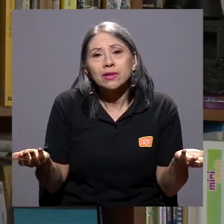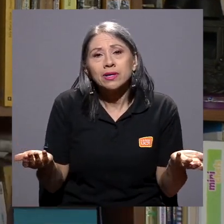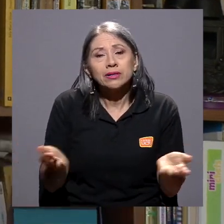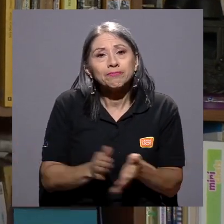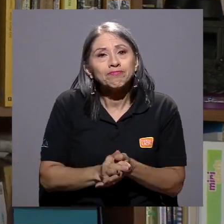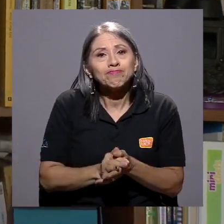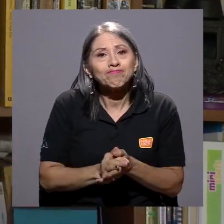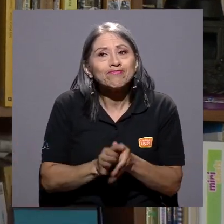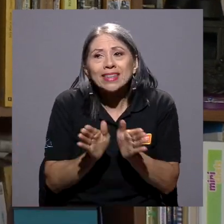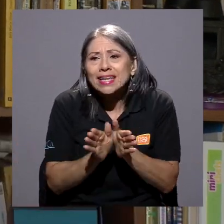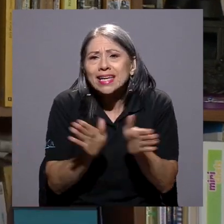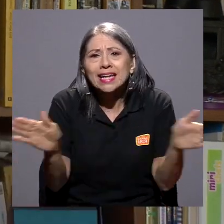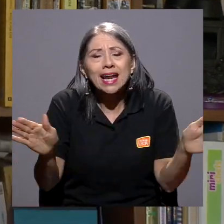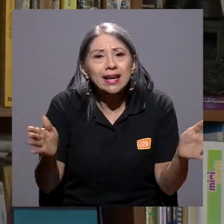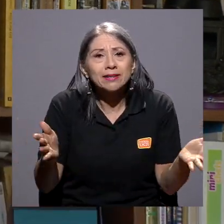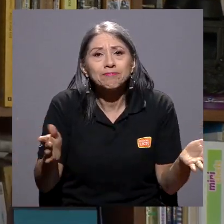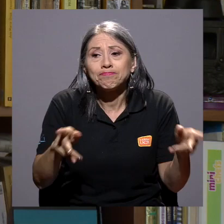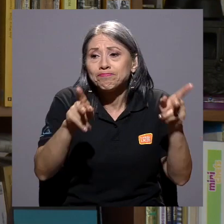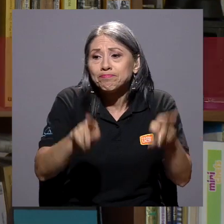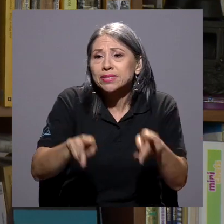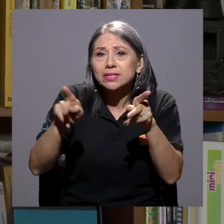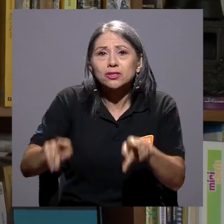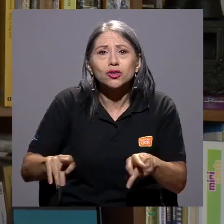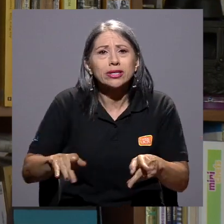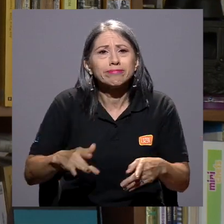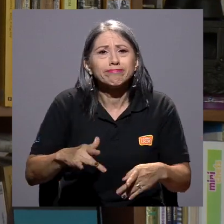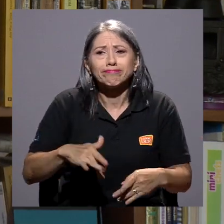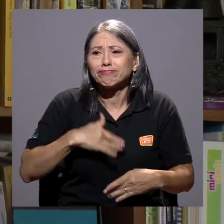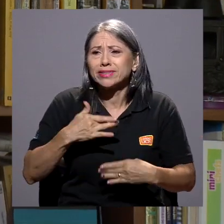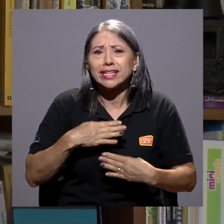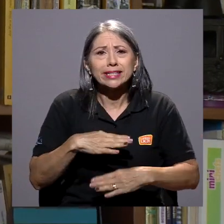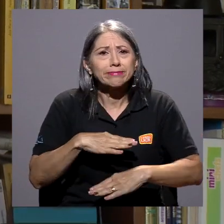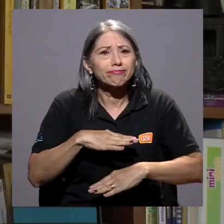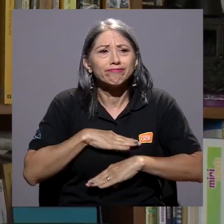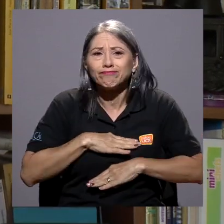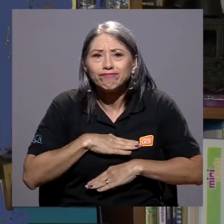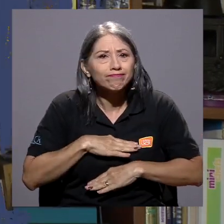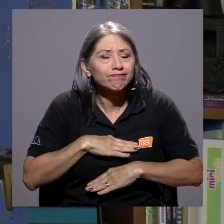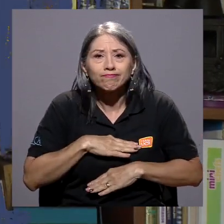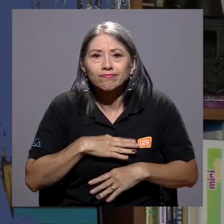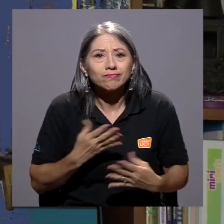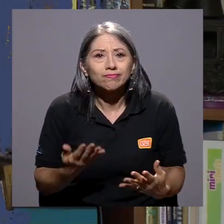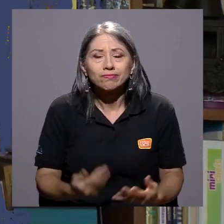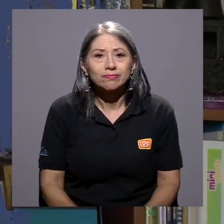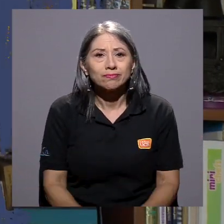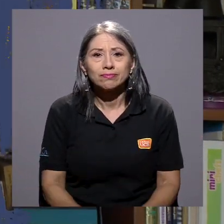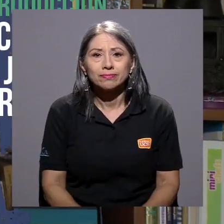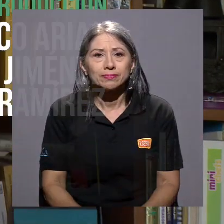generan una insatisfacción inconmensurable.